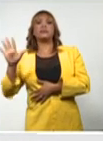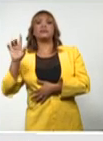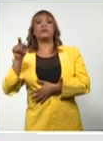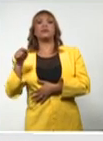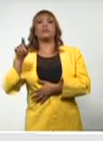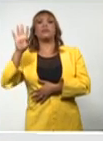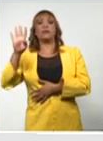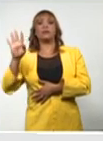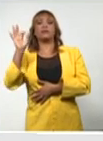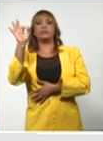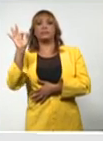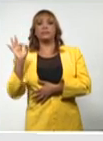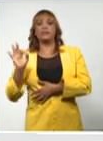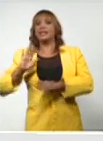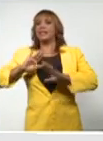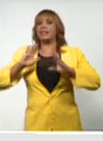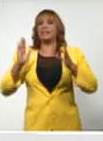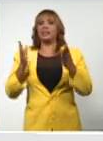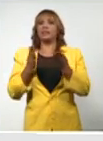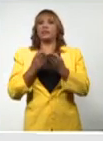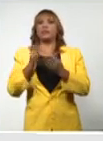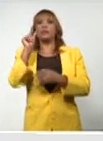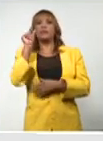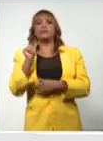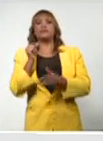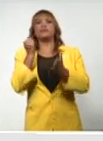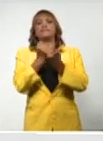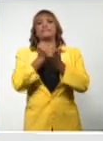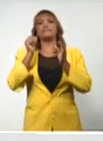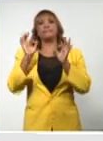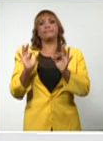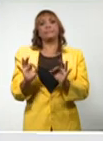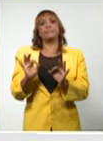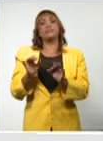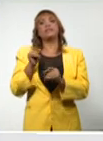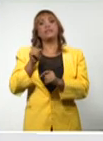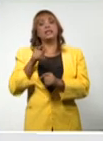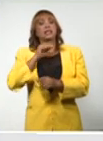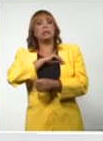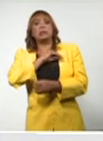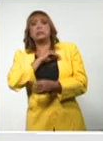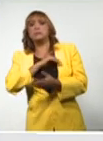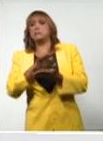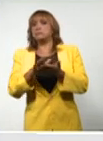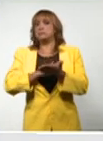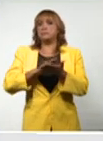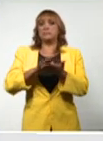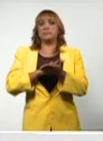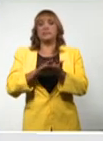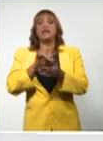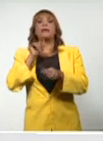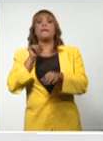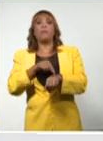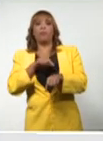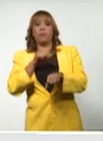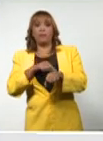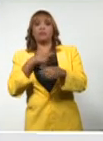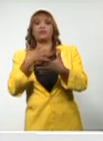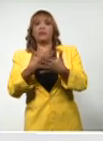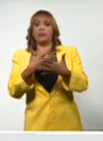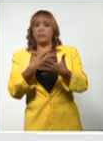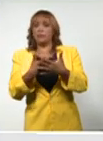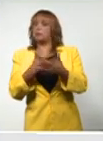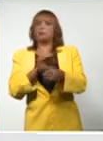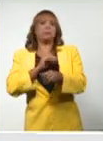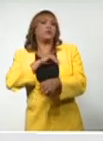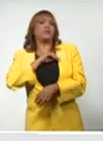55,4% de todos los casos diagnosticados han sido asintomáticos en el momento que se hace el diagnóstico.